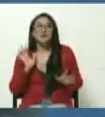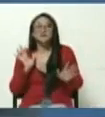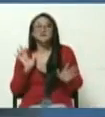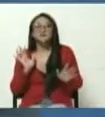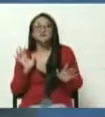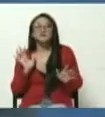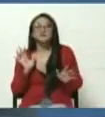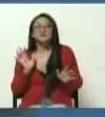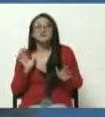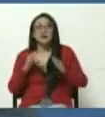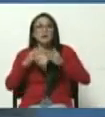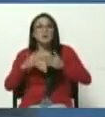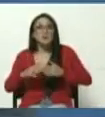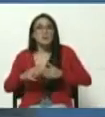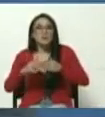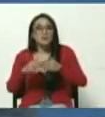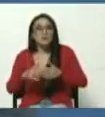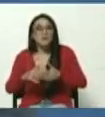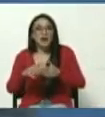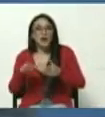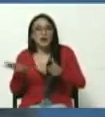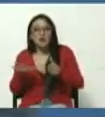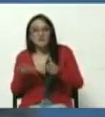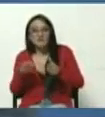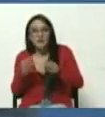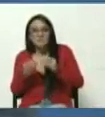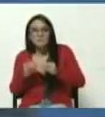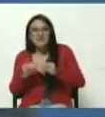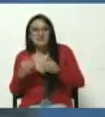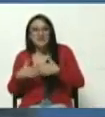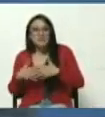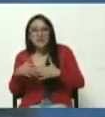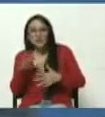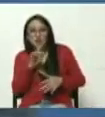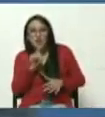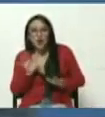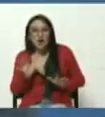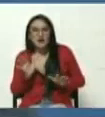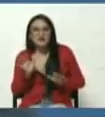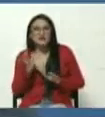dejaron de dragar el muelle o no le hicieron mantenimiento preventivo